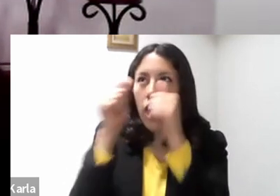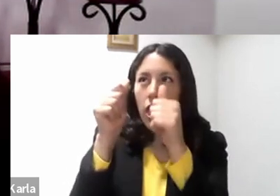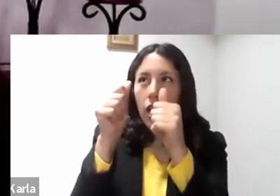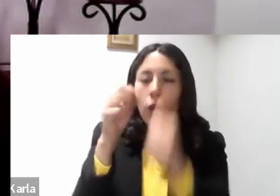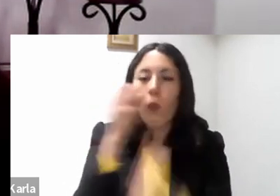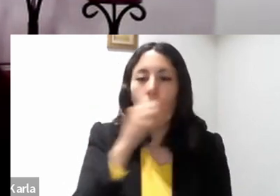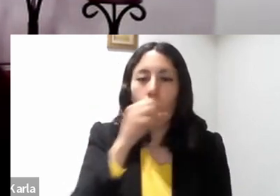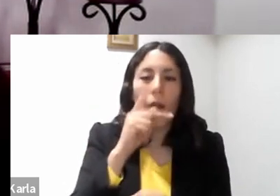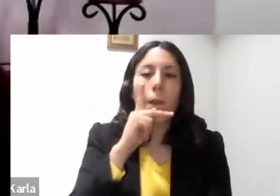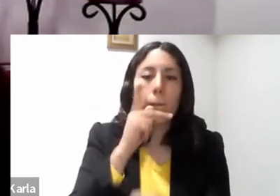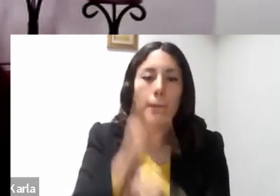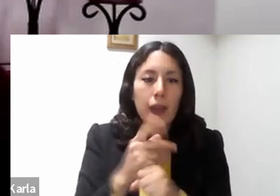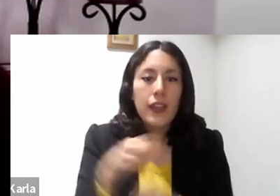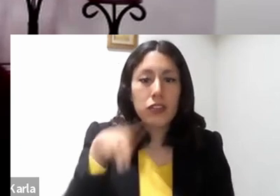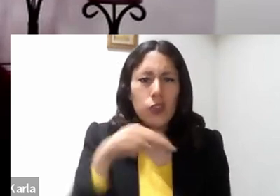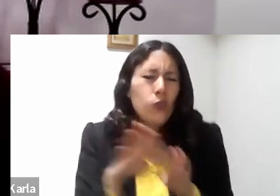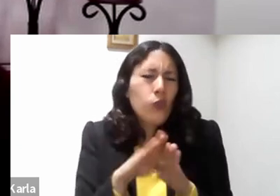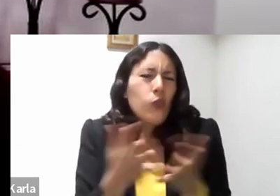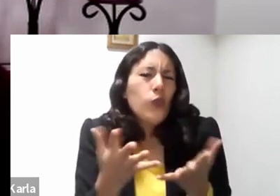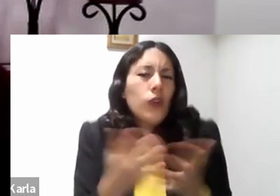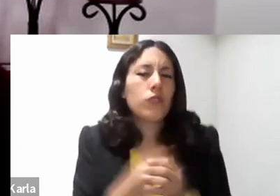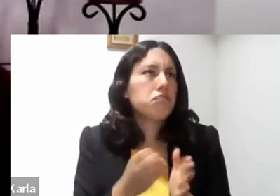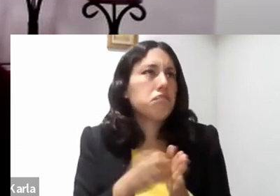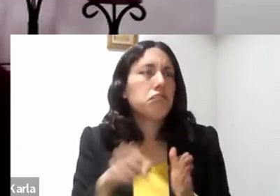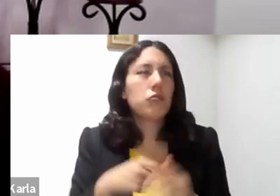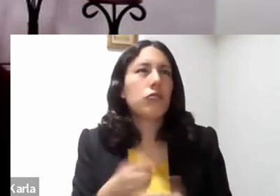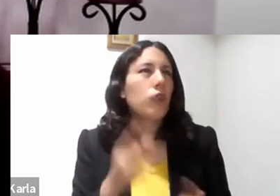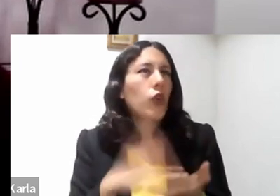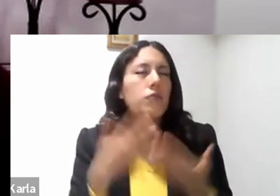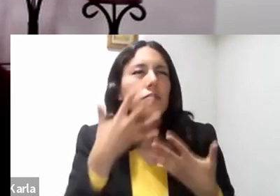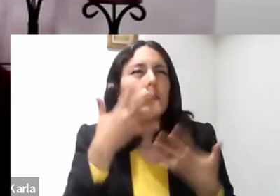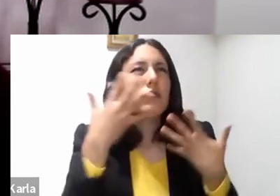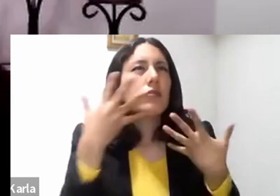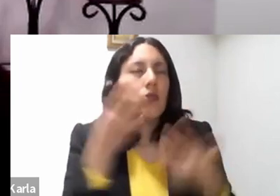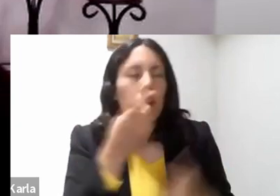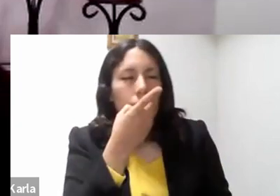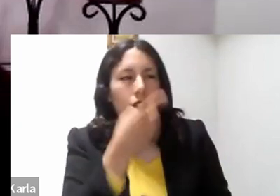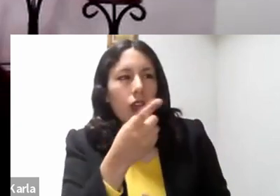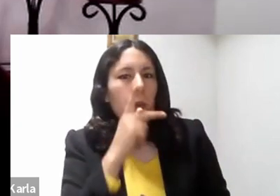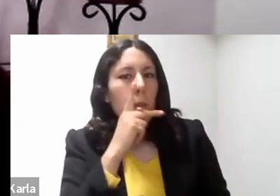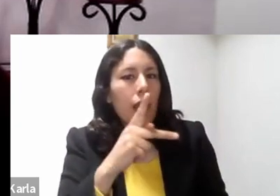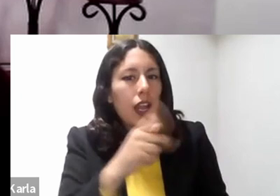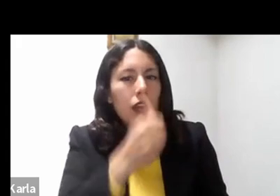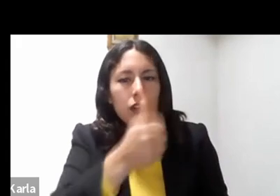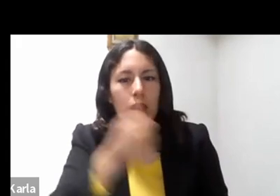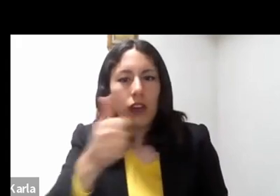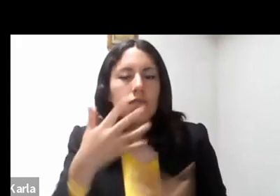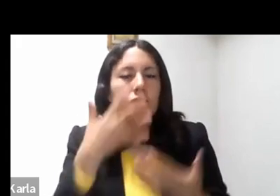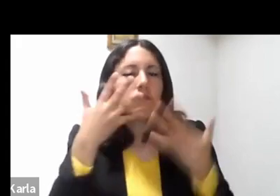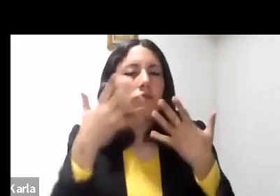si yo nada más respiro y digo una palabra a la vez con mi respiración la presencia de